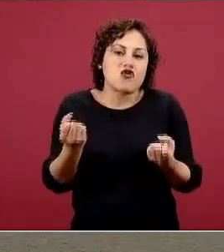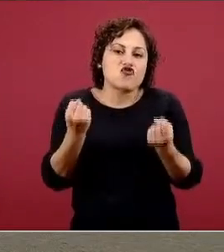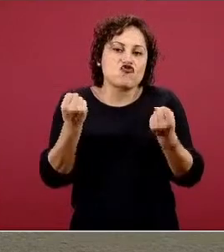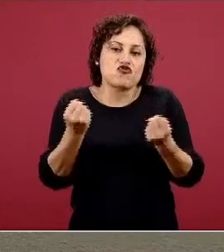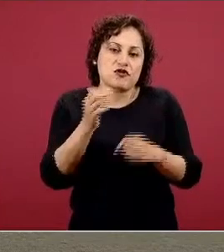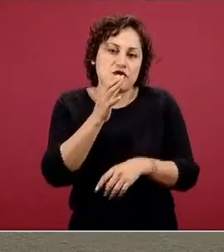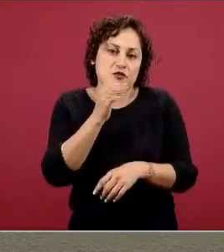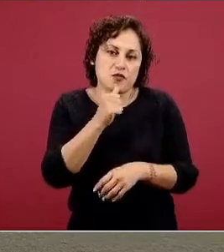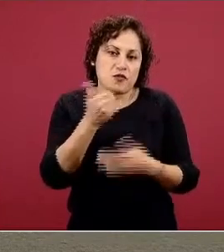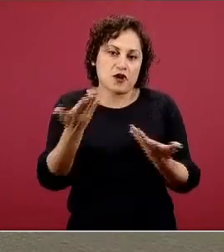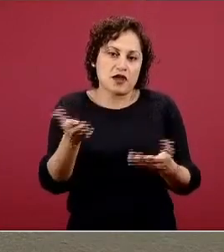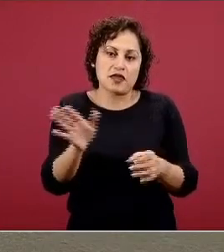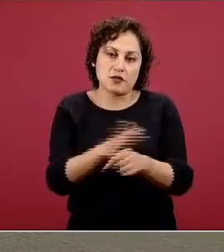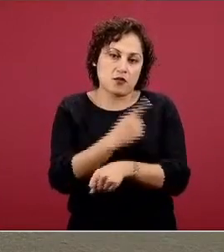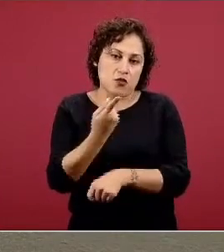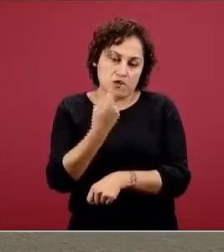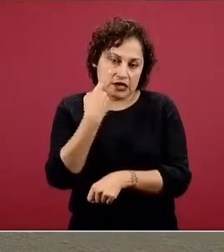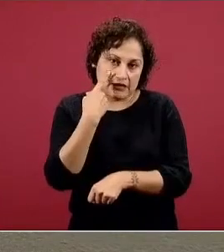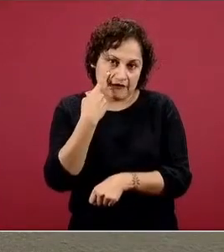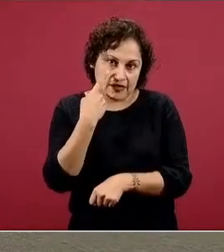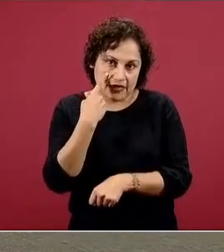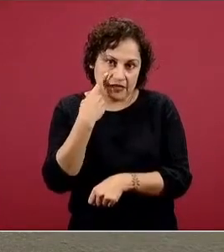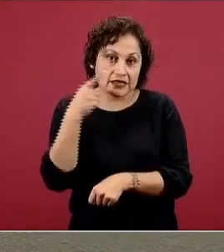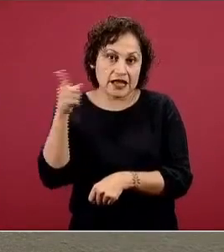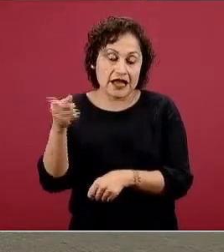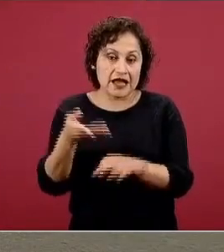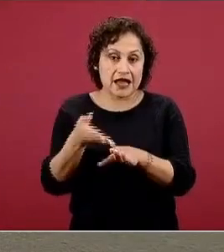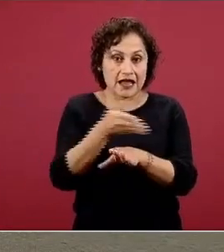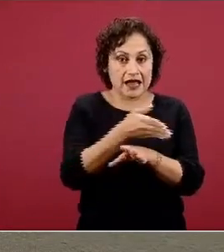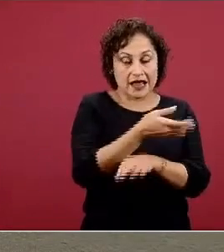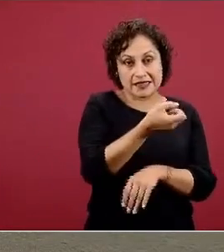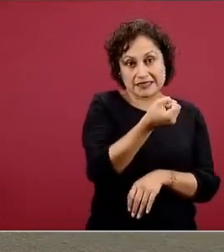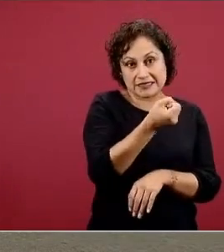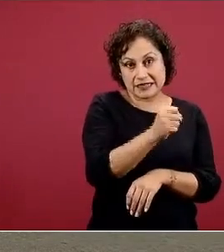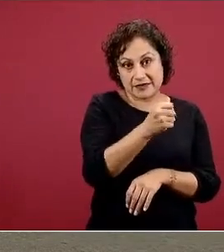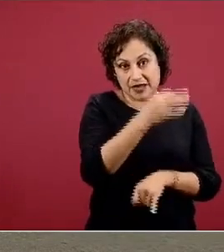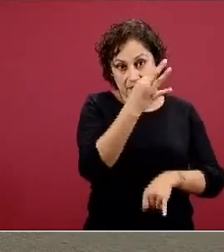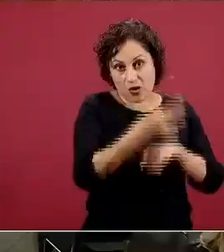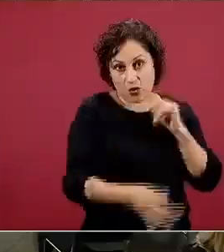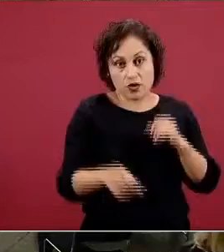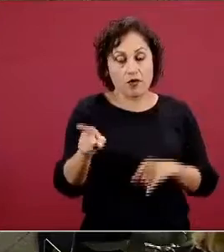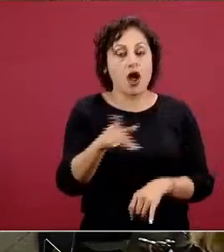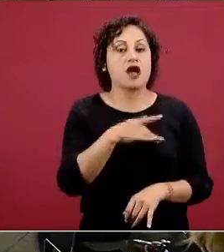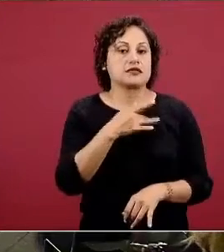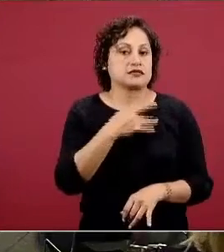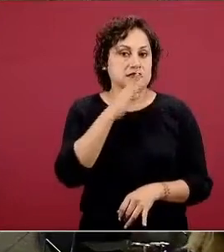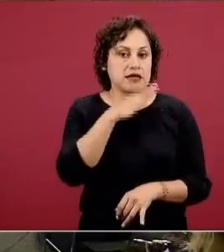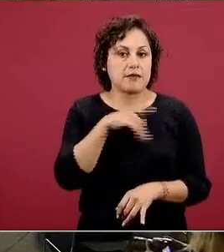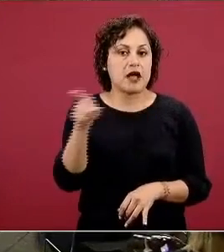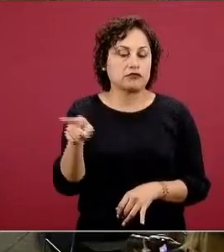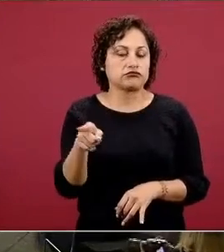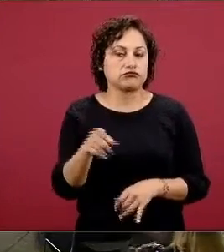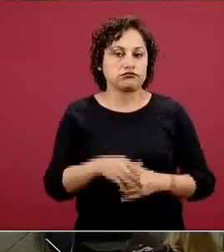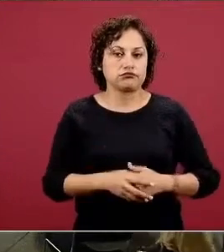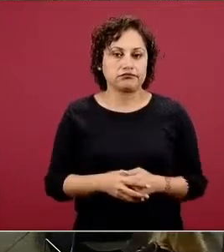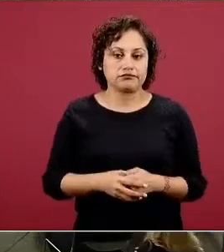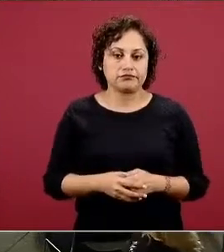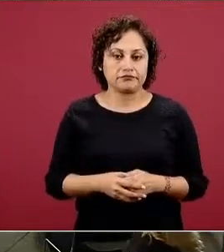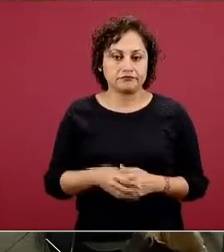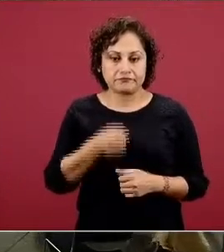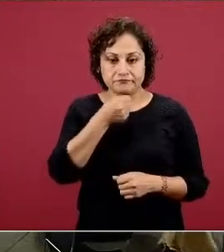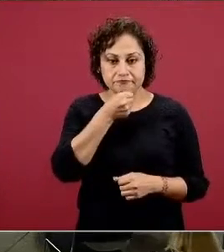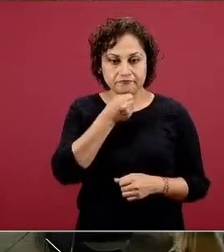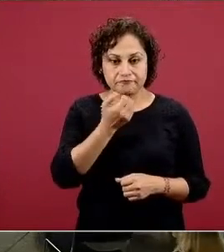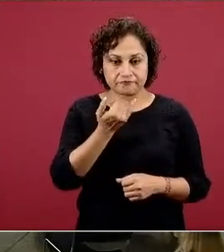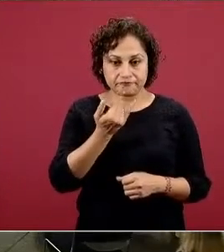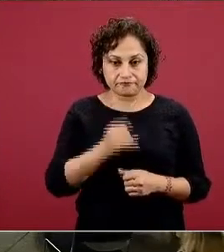además presentando signos y síntomas desde fines de septiembre, ¿no? ¿Hay un acercamiento con